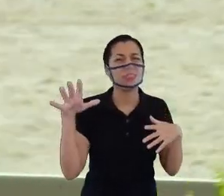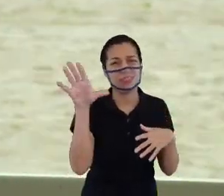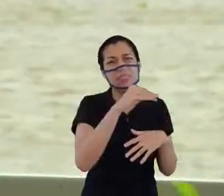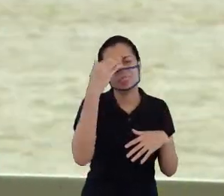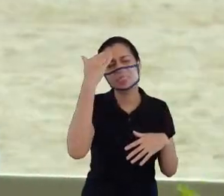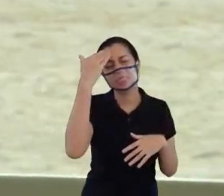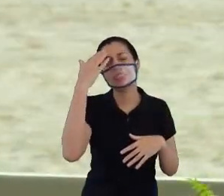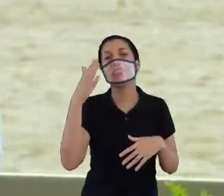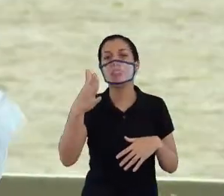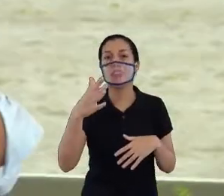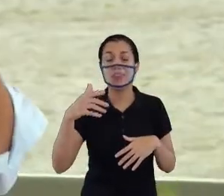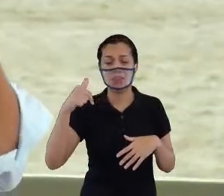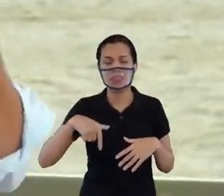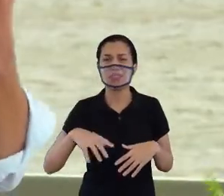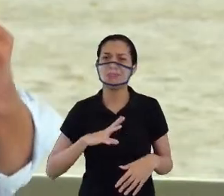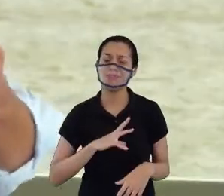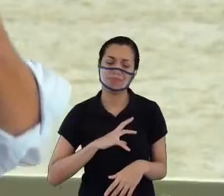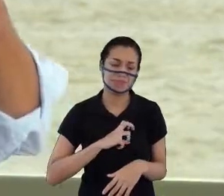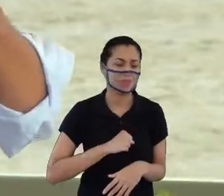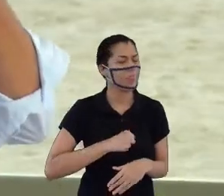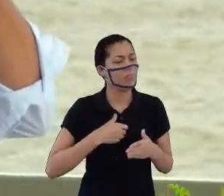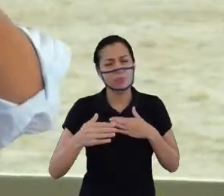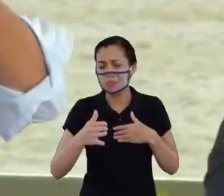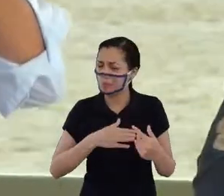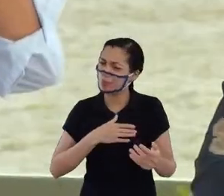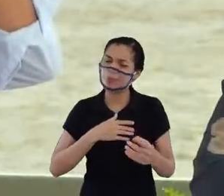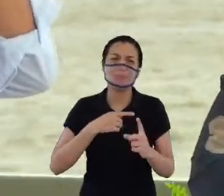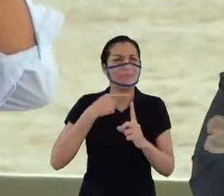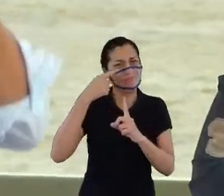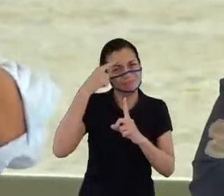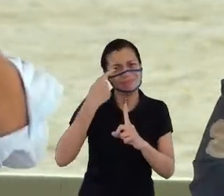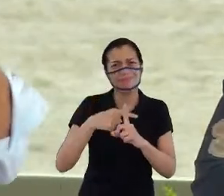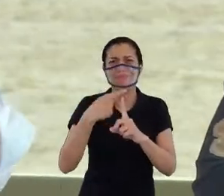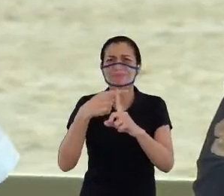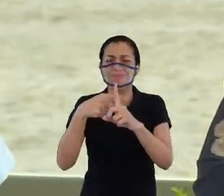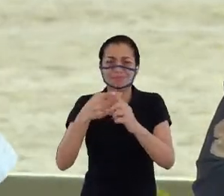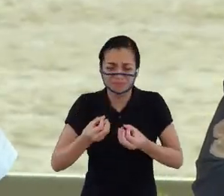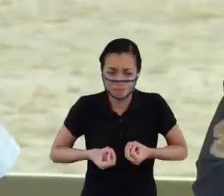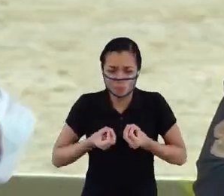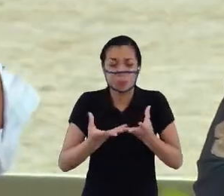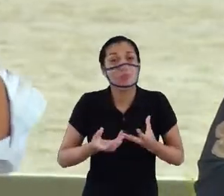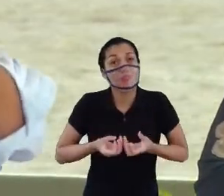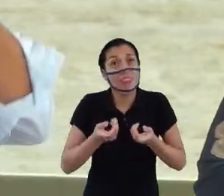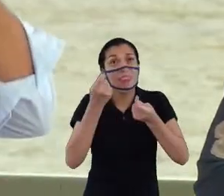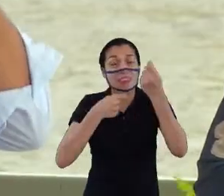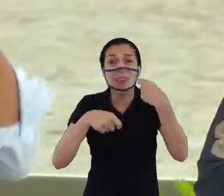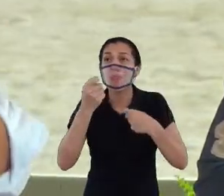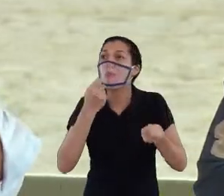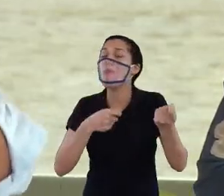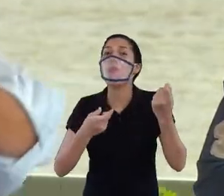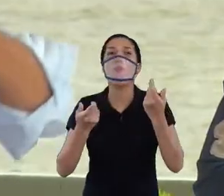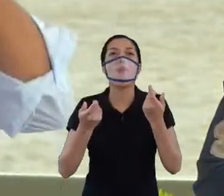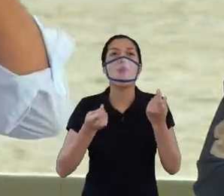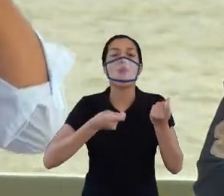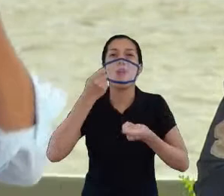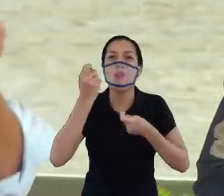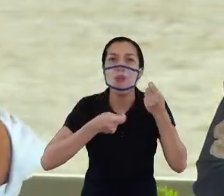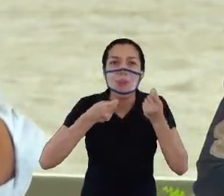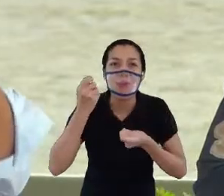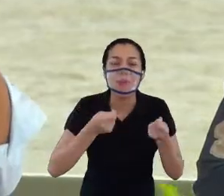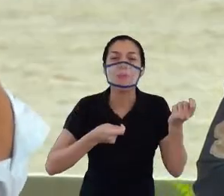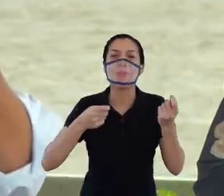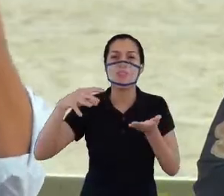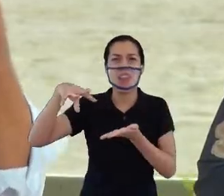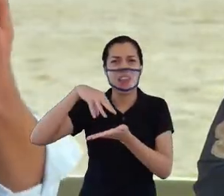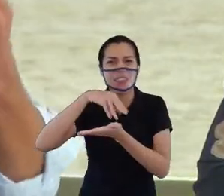colombianos. Sin embargo, tenemos que seguir luchando y tenemos que seguir aportándole a esta economía. Barranquilla ha dado la vuelta, el Atlántico ha dado la